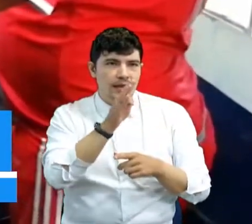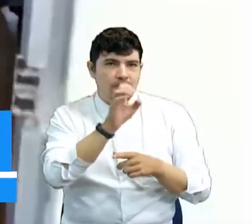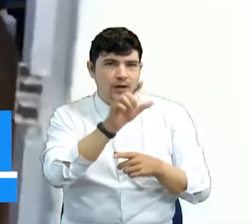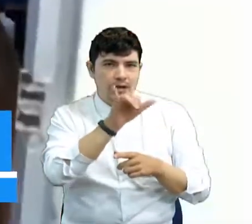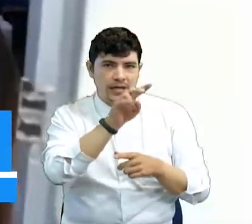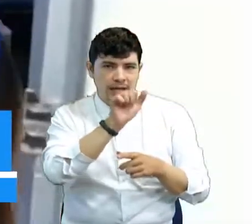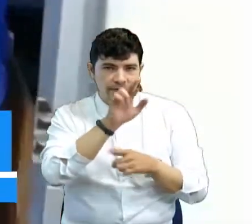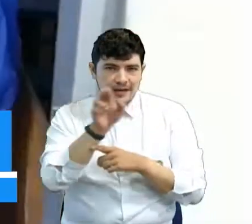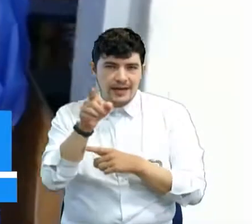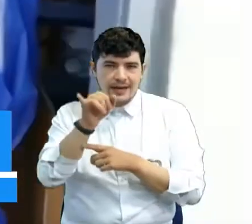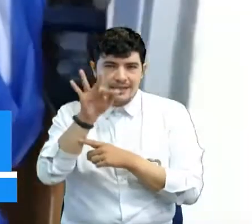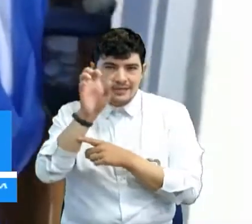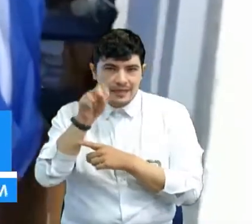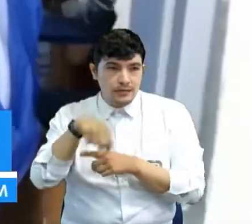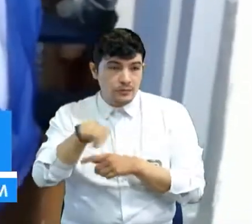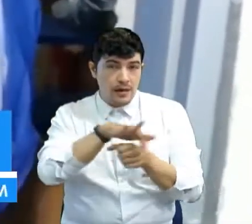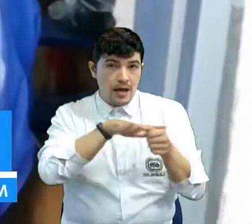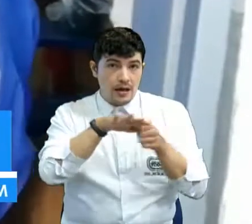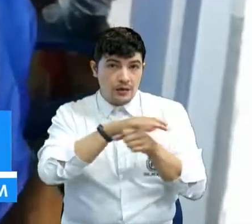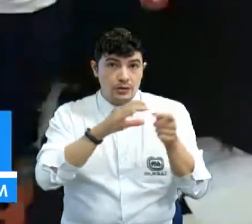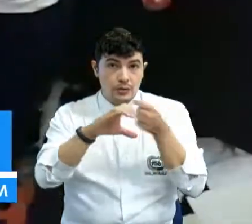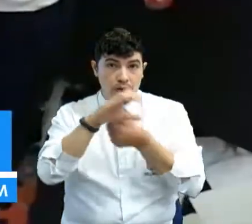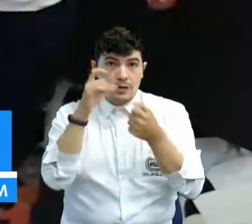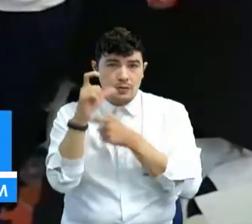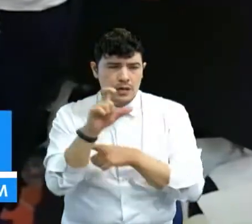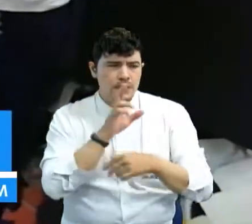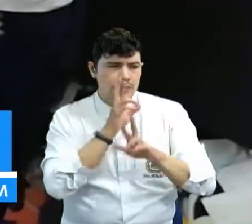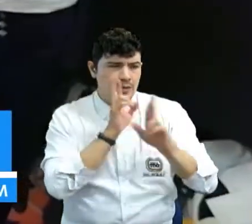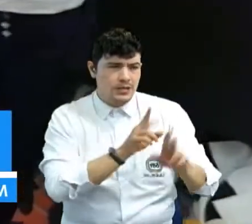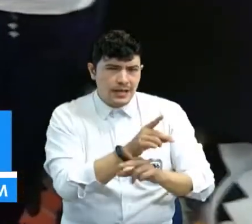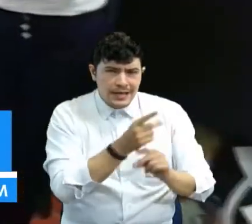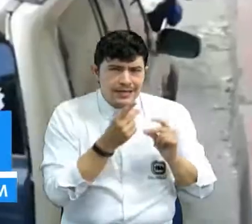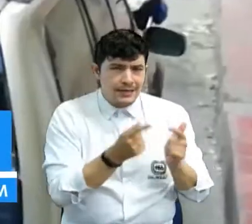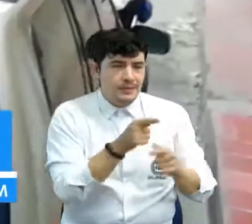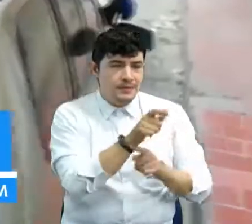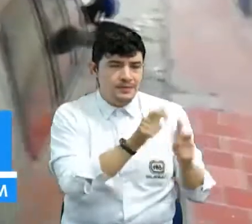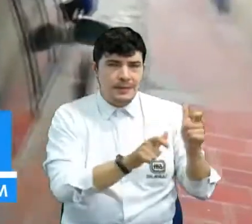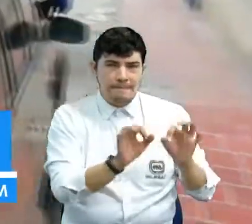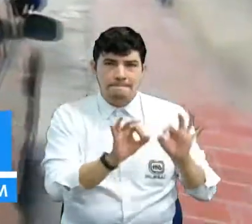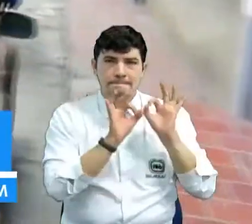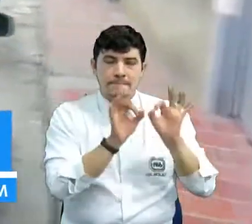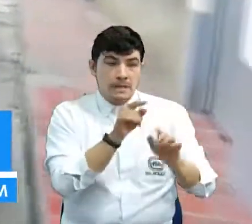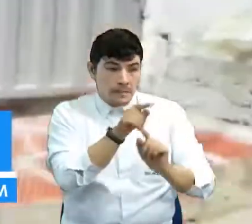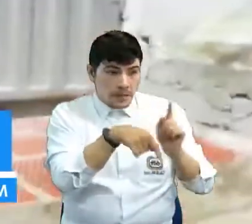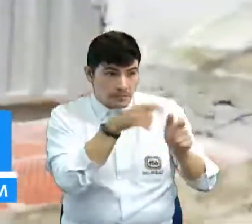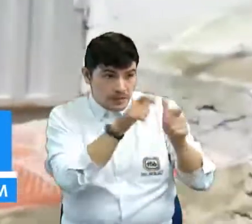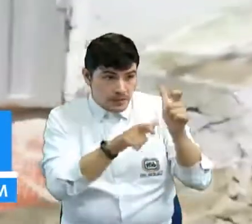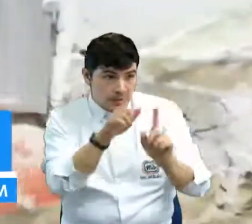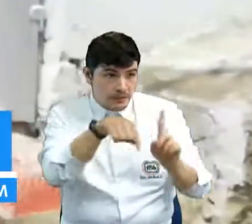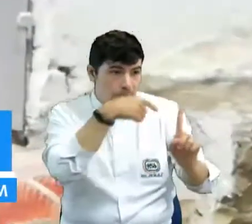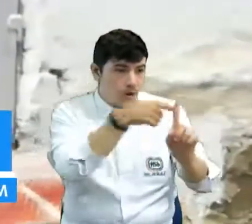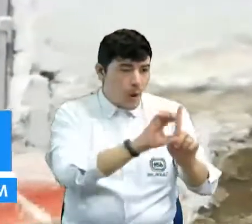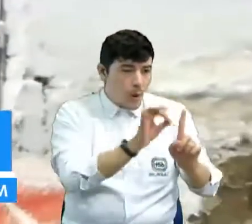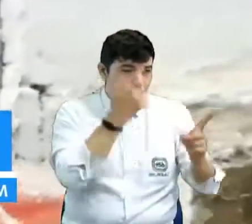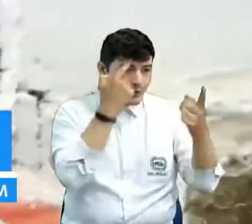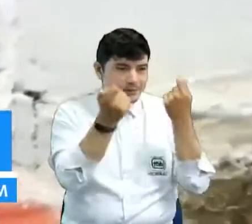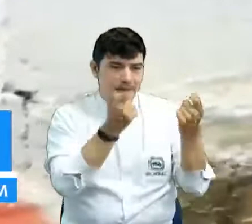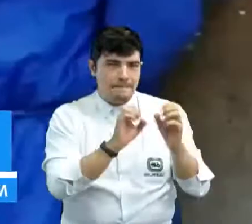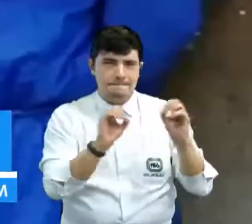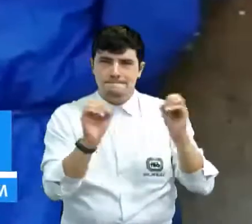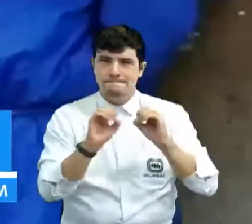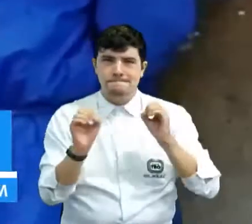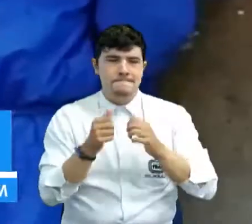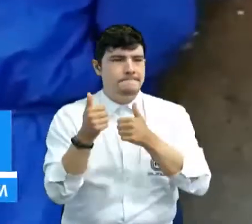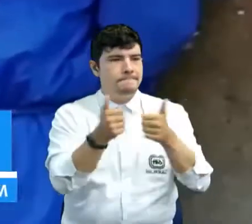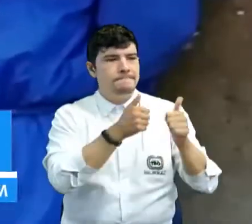Gaitán, donde el resultado rápido y hasta el momento, según funcionarios de salud, no se hallaron casos activos ni sospechosos.